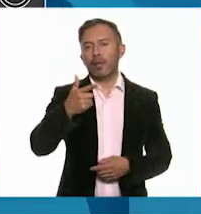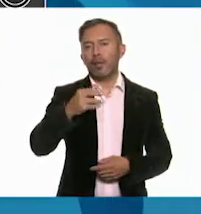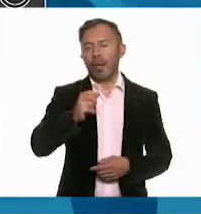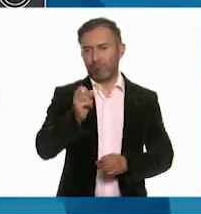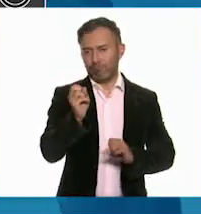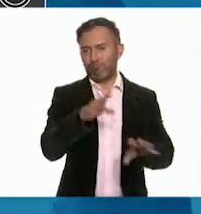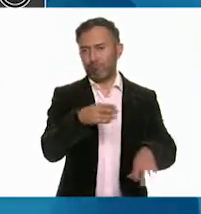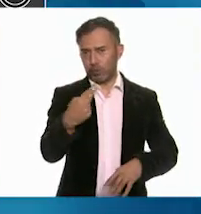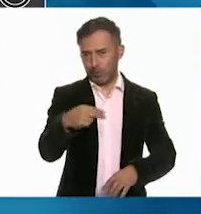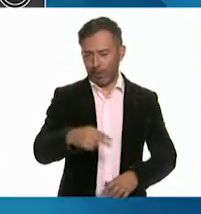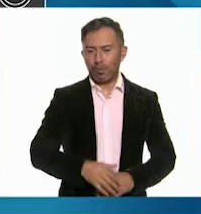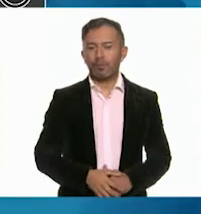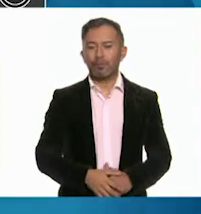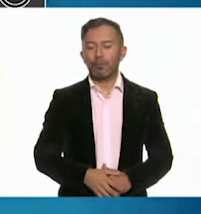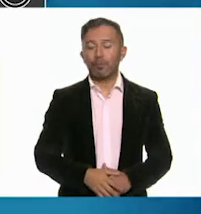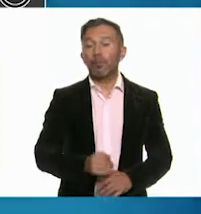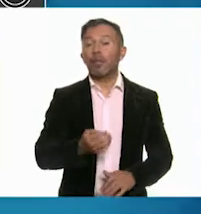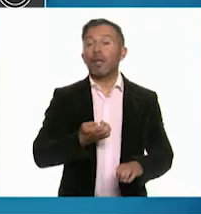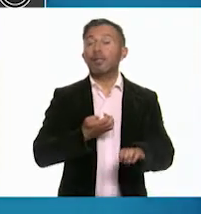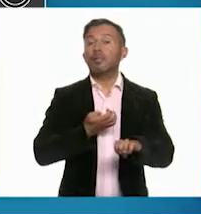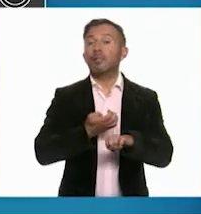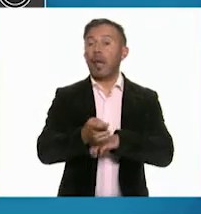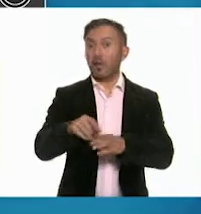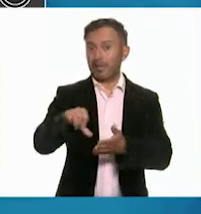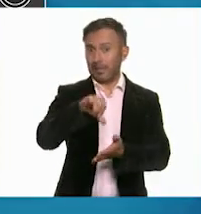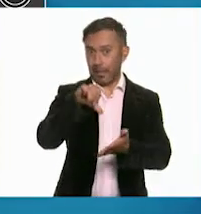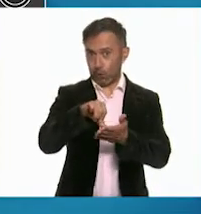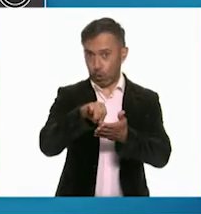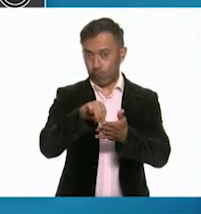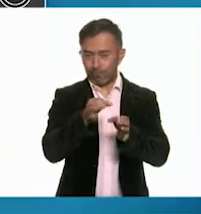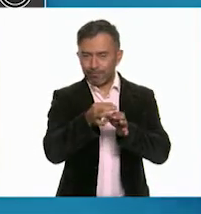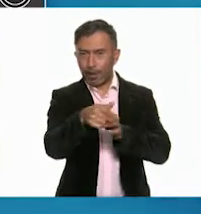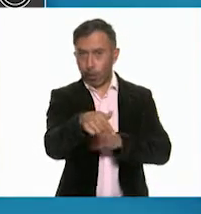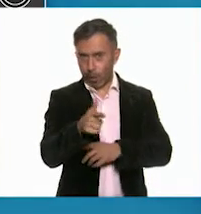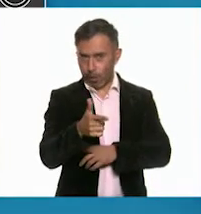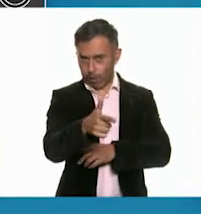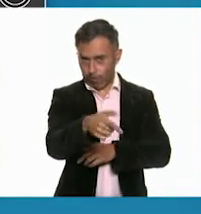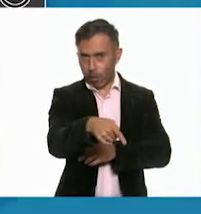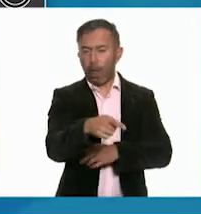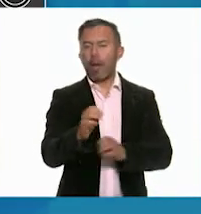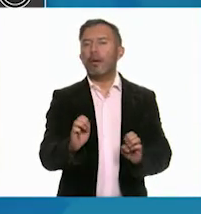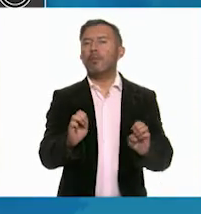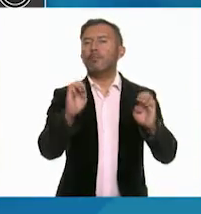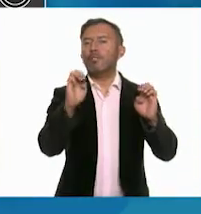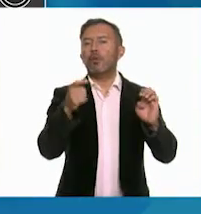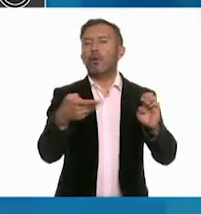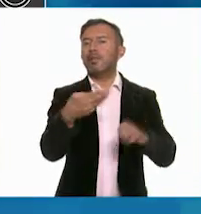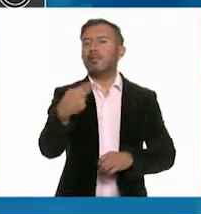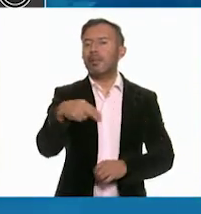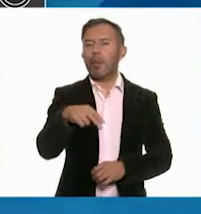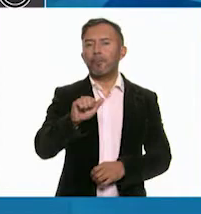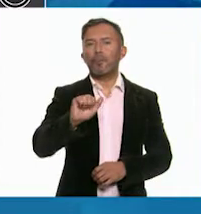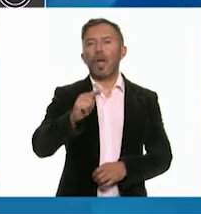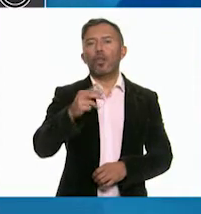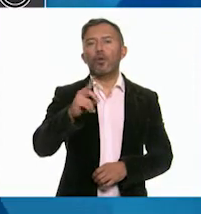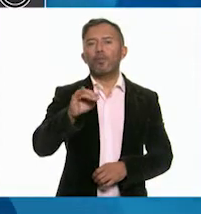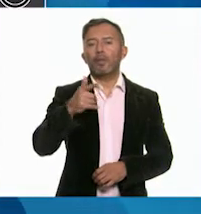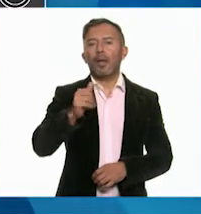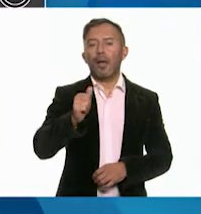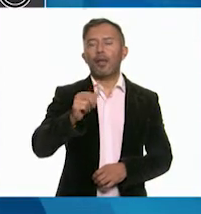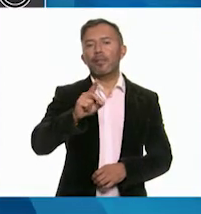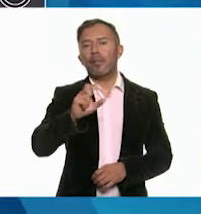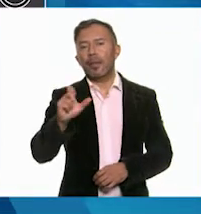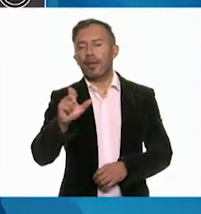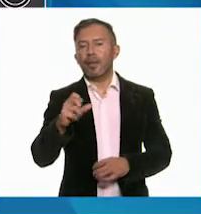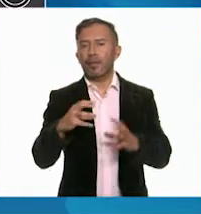En Guanajuato, uno de los estados del centro del país, hay un edificio que se llama Alhóndiga de Granaditas. ¿Lo